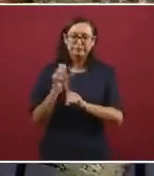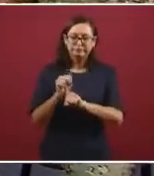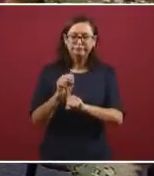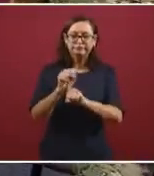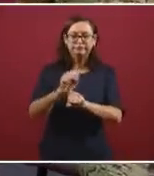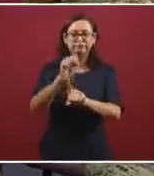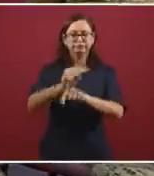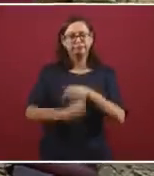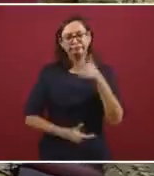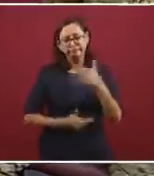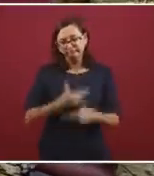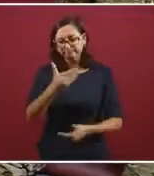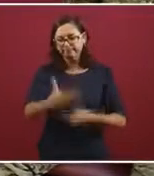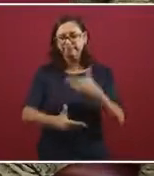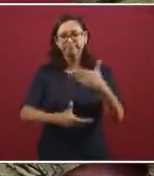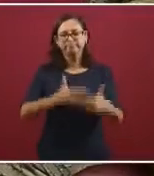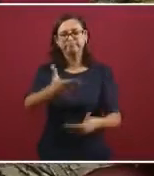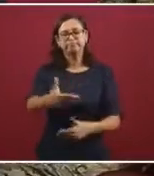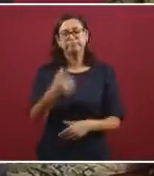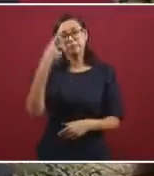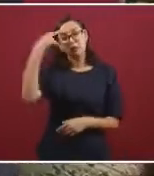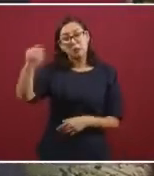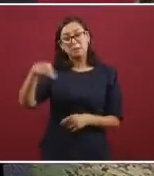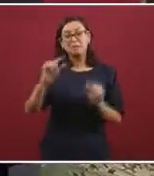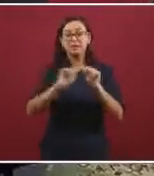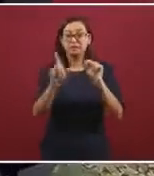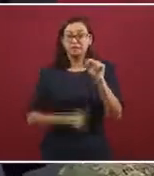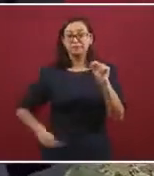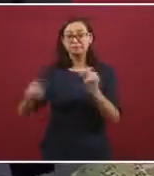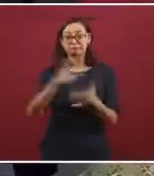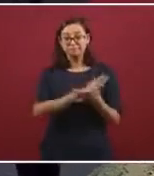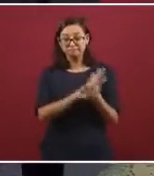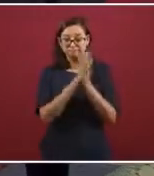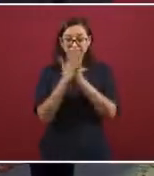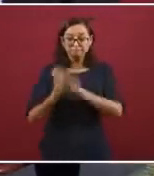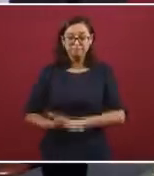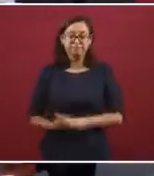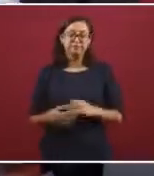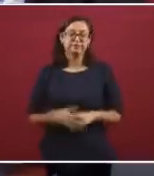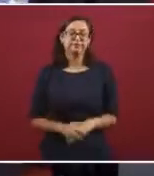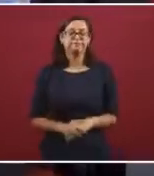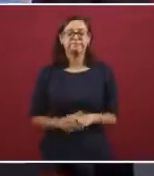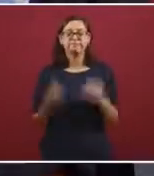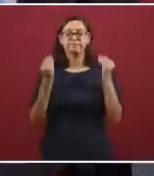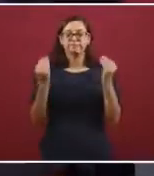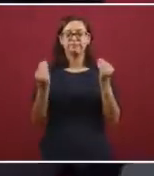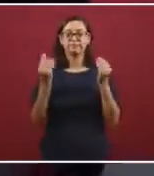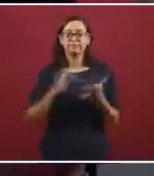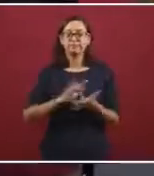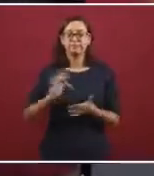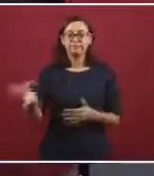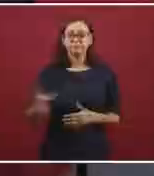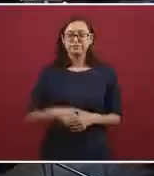vamos a ir avanzando para transformar a México. Muchas gracias.